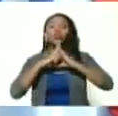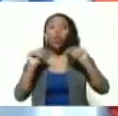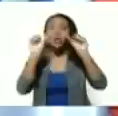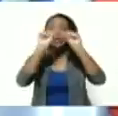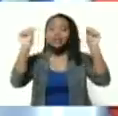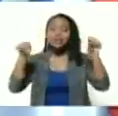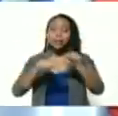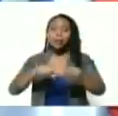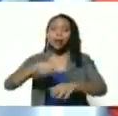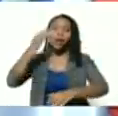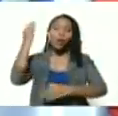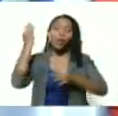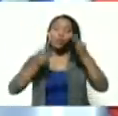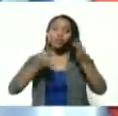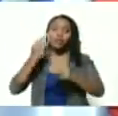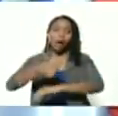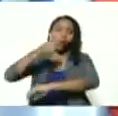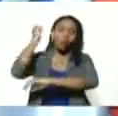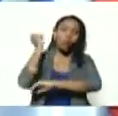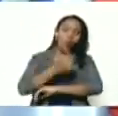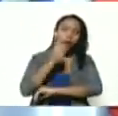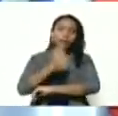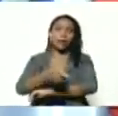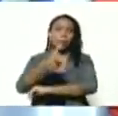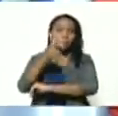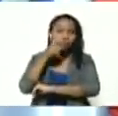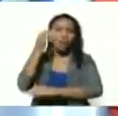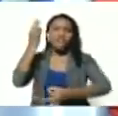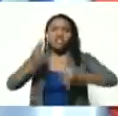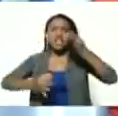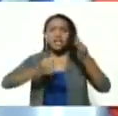justicia, jueces, alguaciles, abogados,